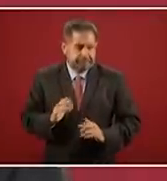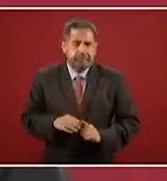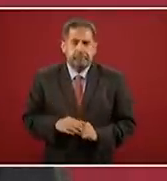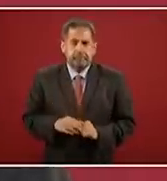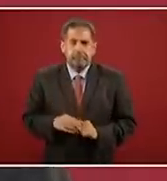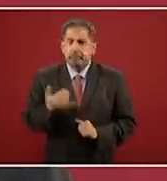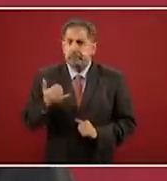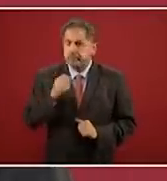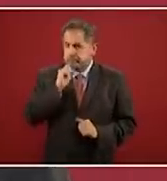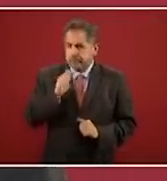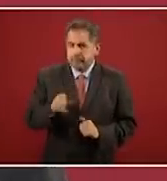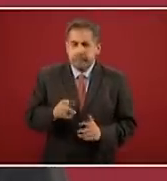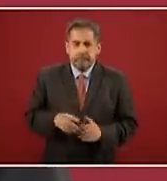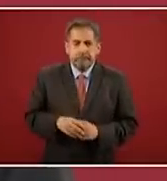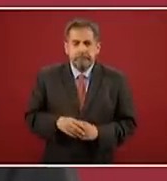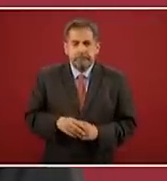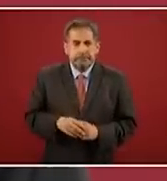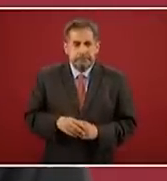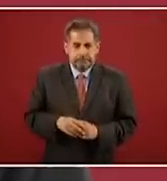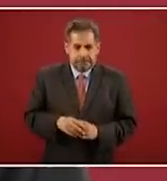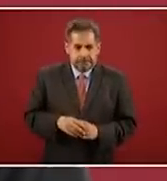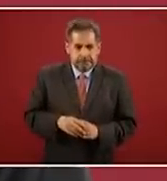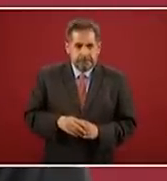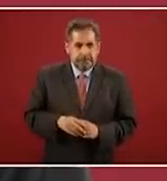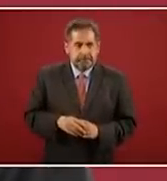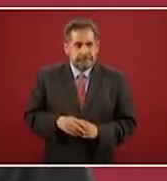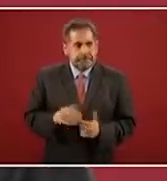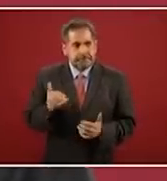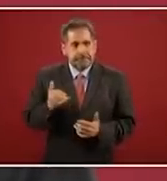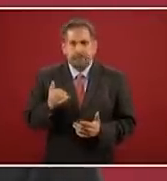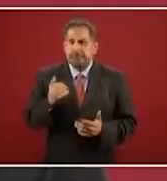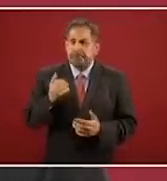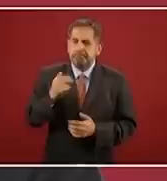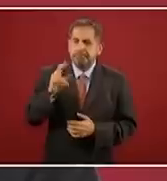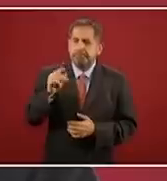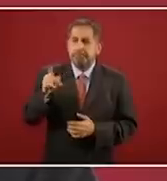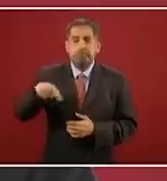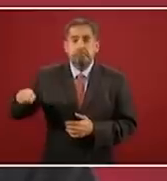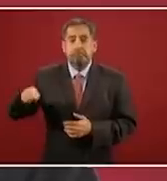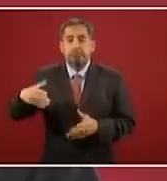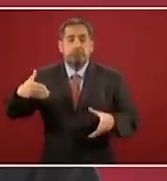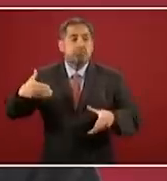y que no vayan a invadir